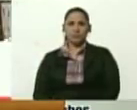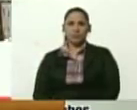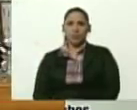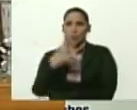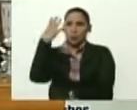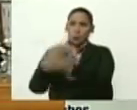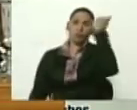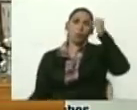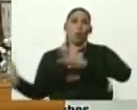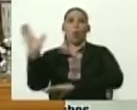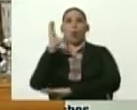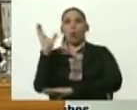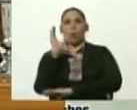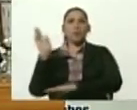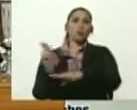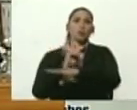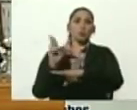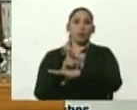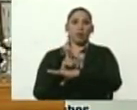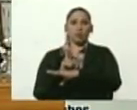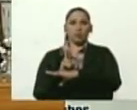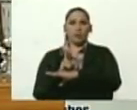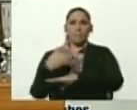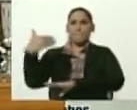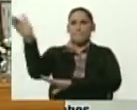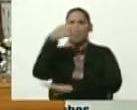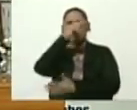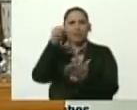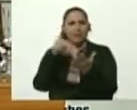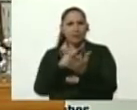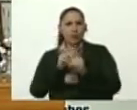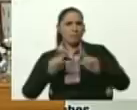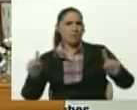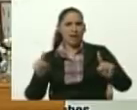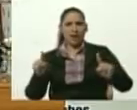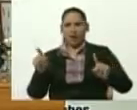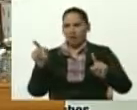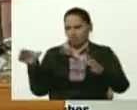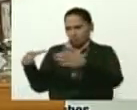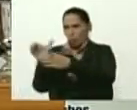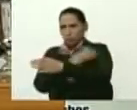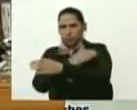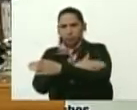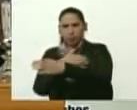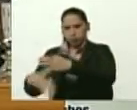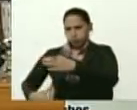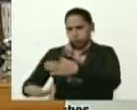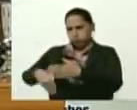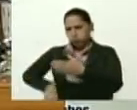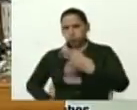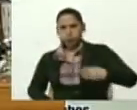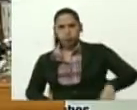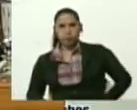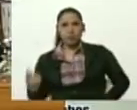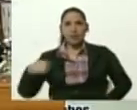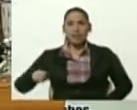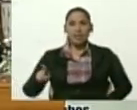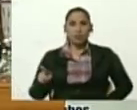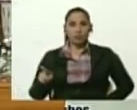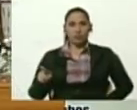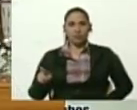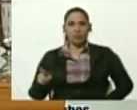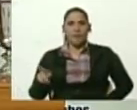Colombia, utilizando, repito, la bandera nacional para ellos enriquecerse y teniendo aquí sus padrinos